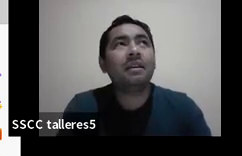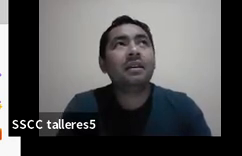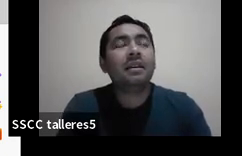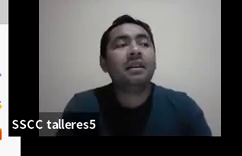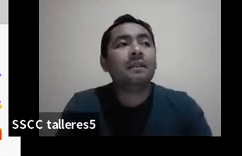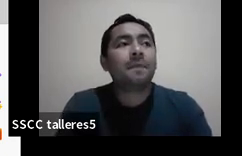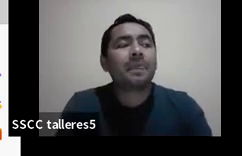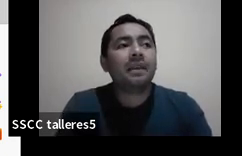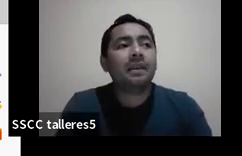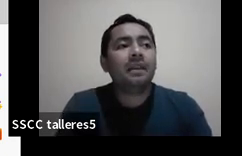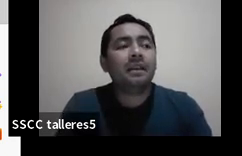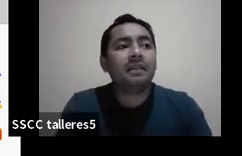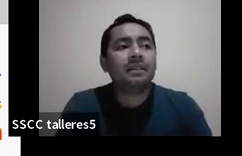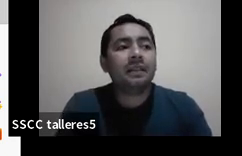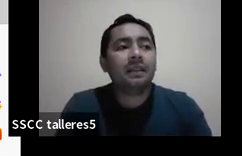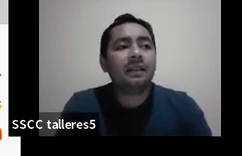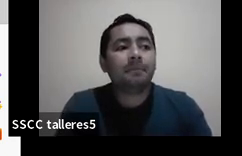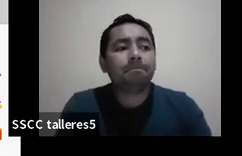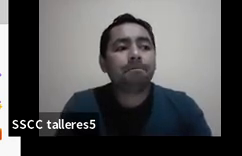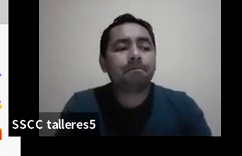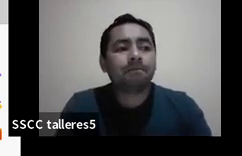examina y,